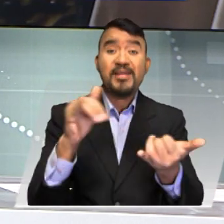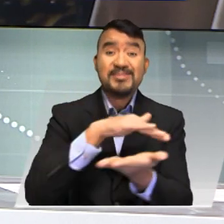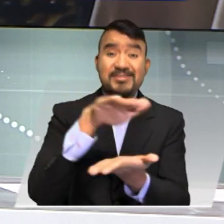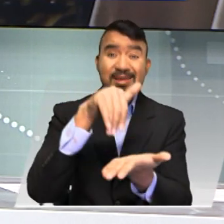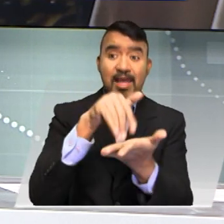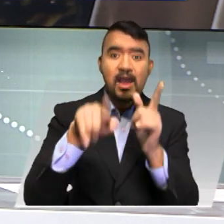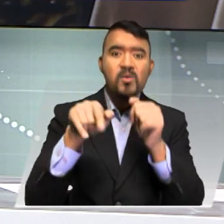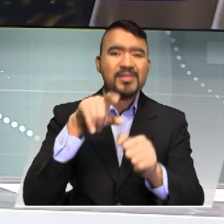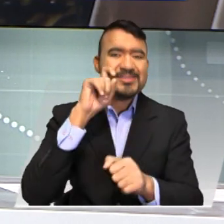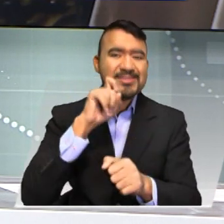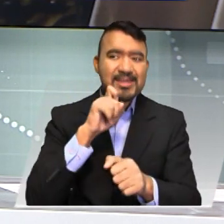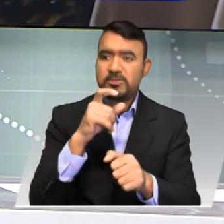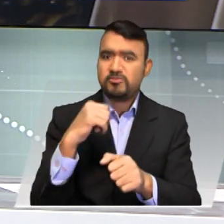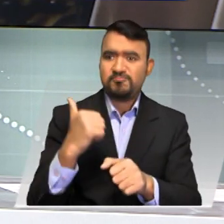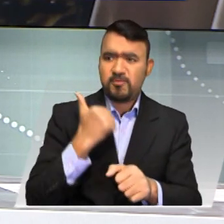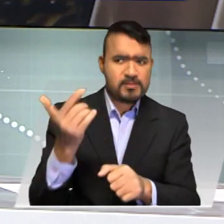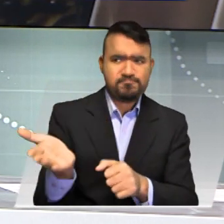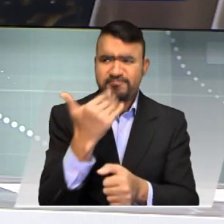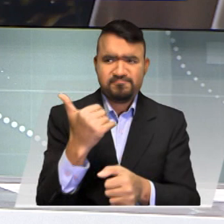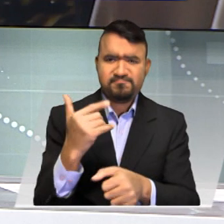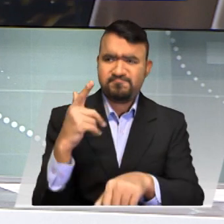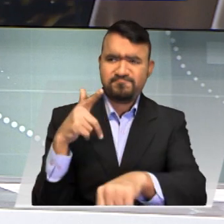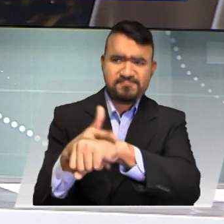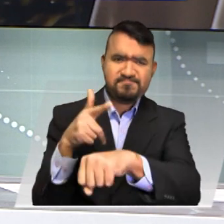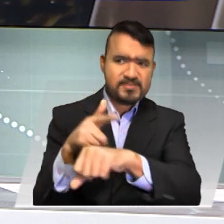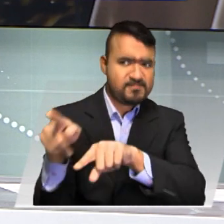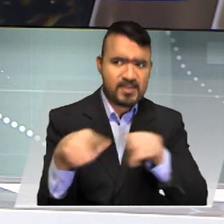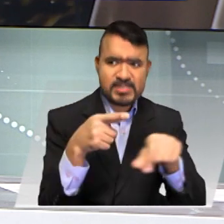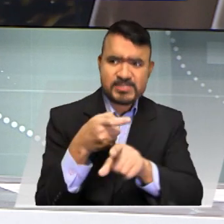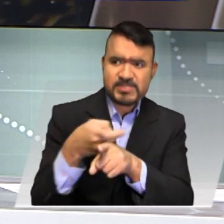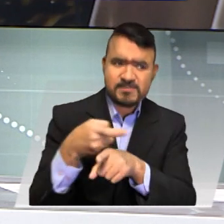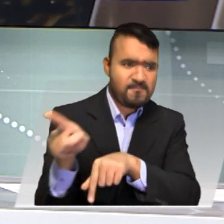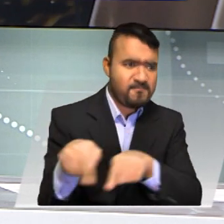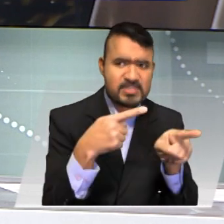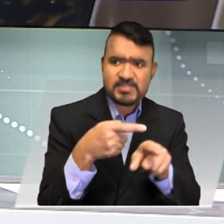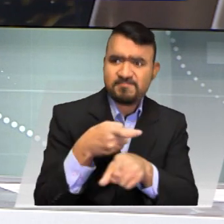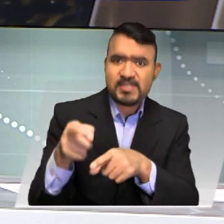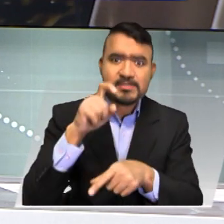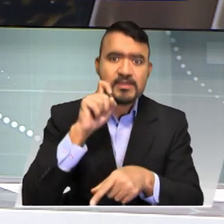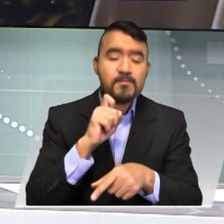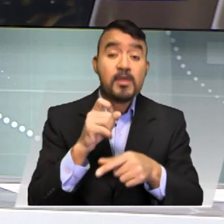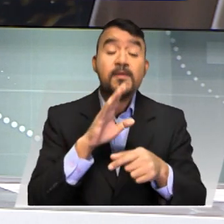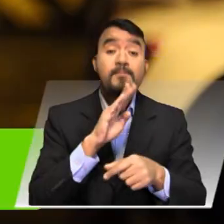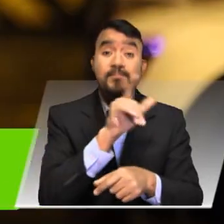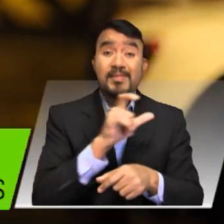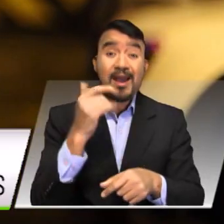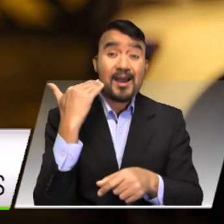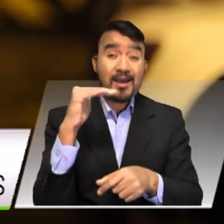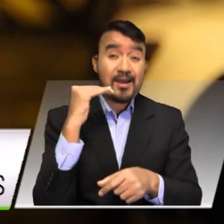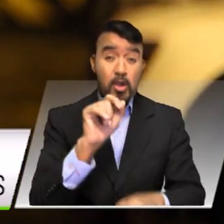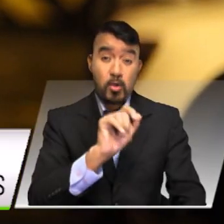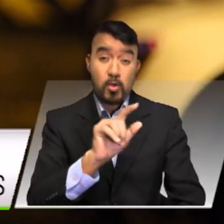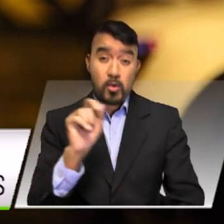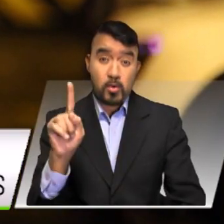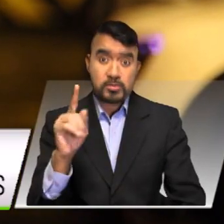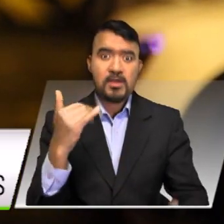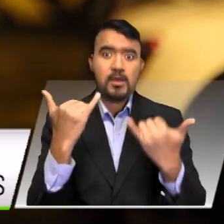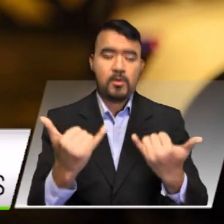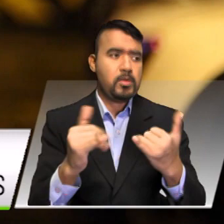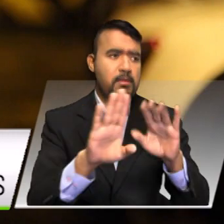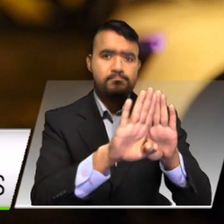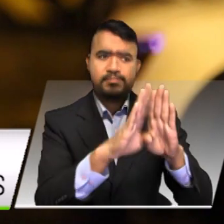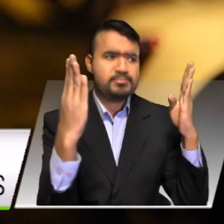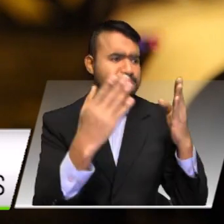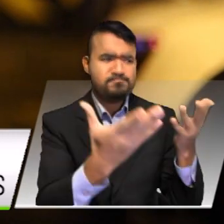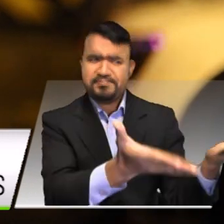11 menores fueron conducidas para iniciar procesos de restitución de sus derechos hemos terminado la acción de